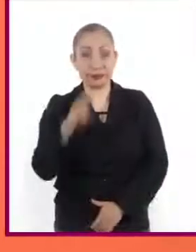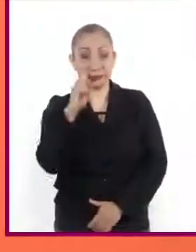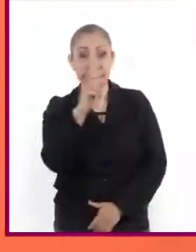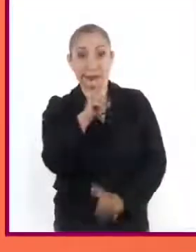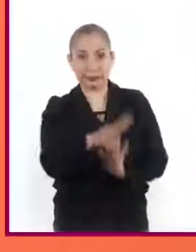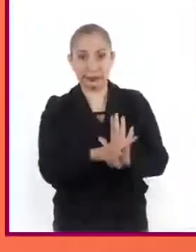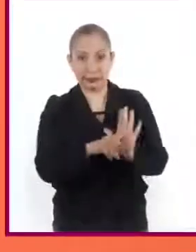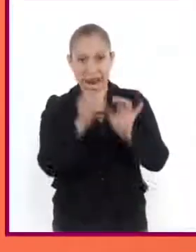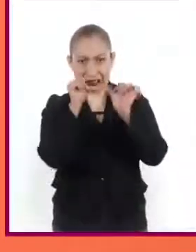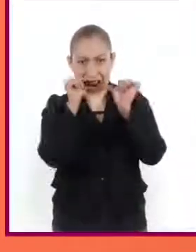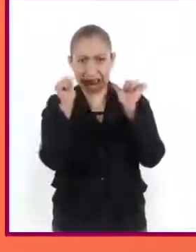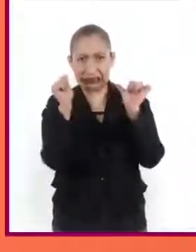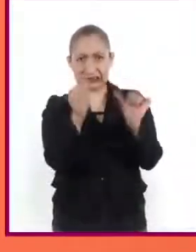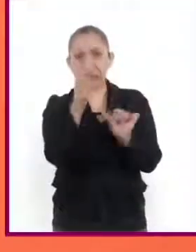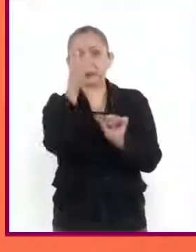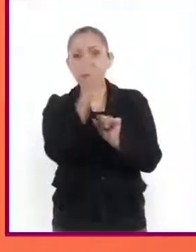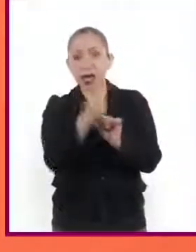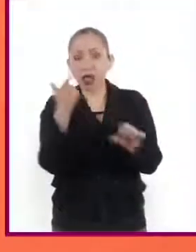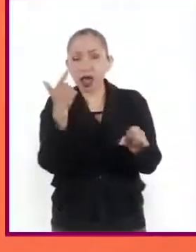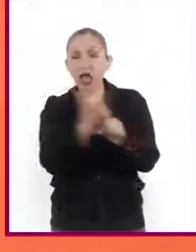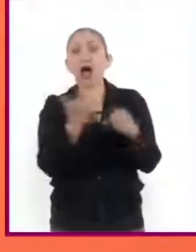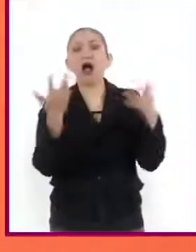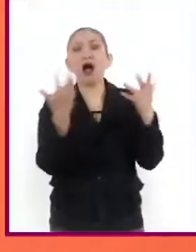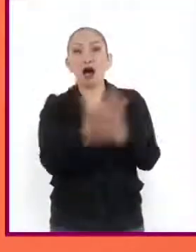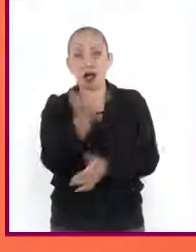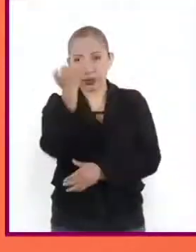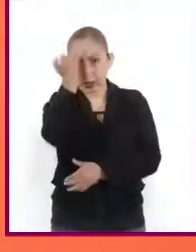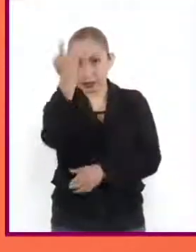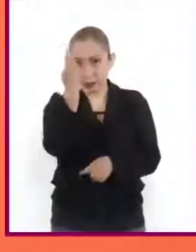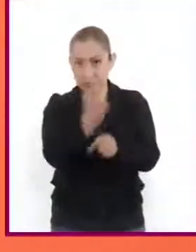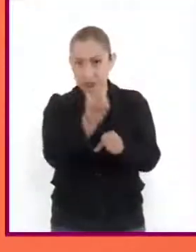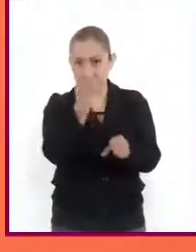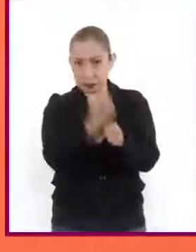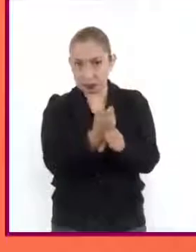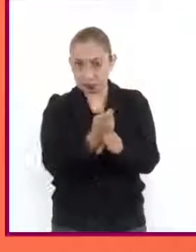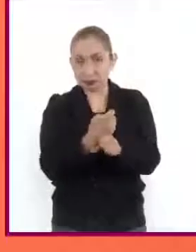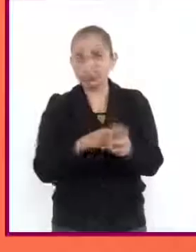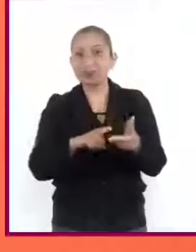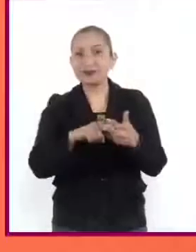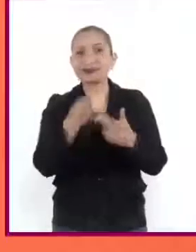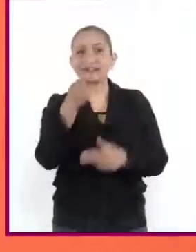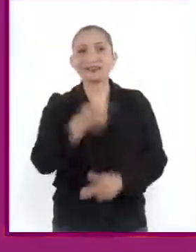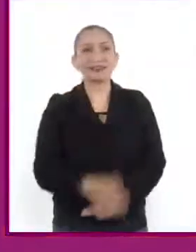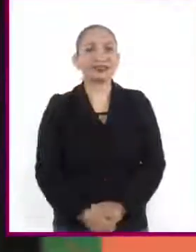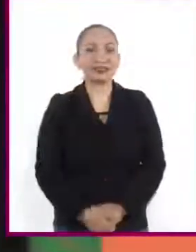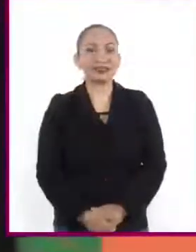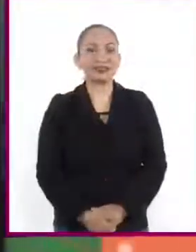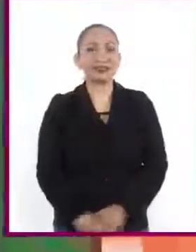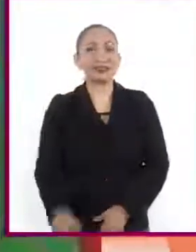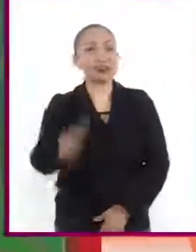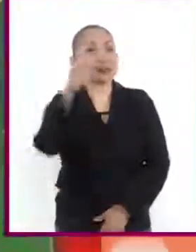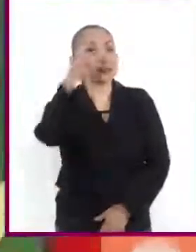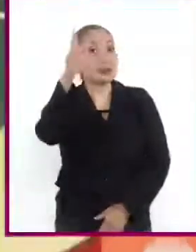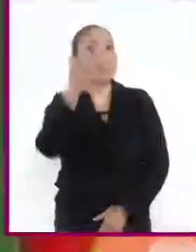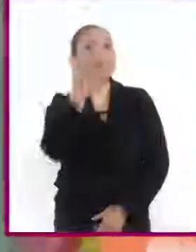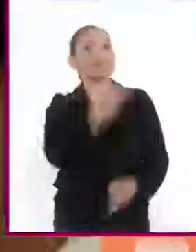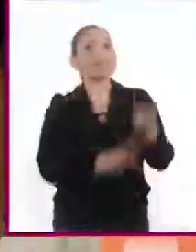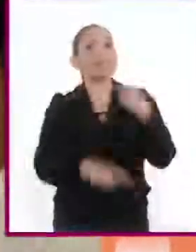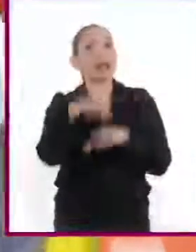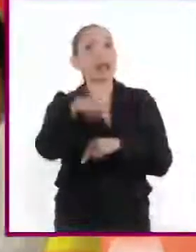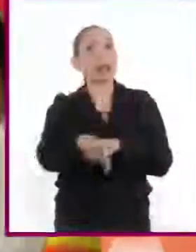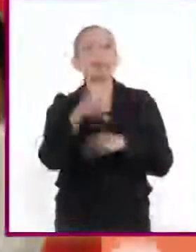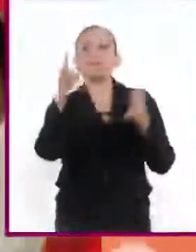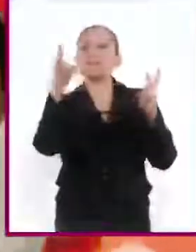Observen el video con atención para que identifiquen las ideas principales. ¡Comenzamos! Hola, bienvenidos a